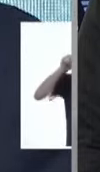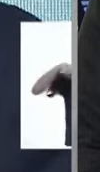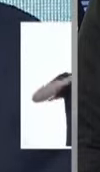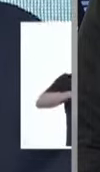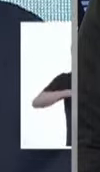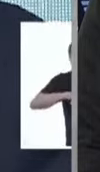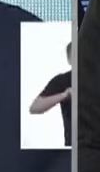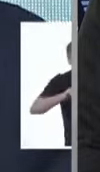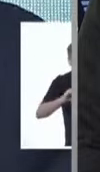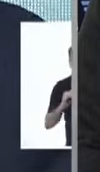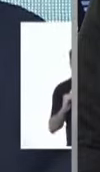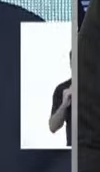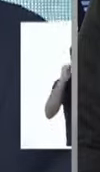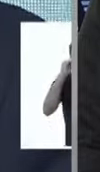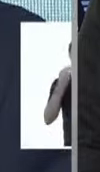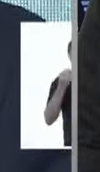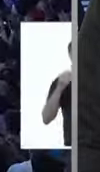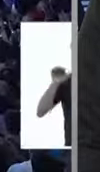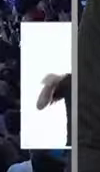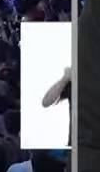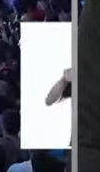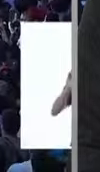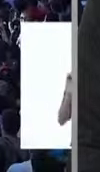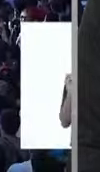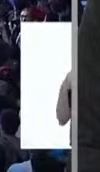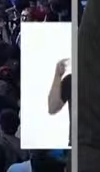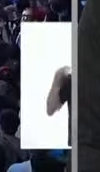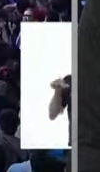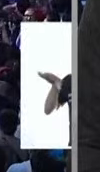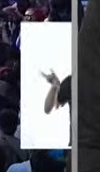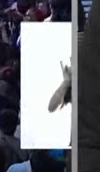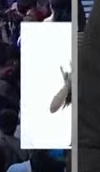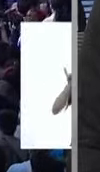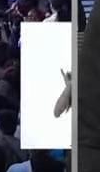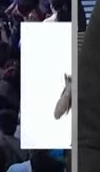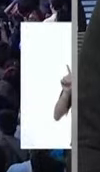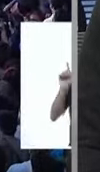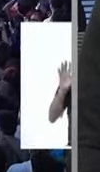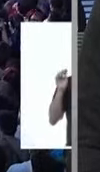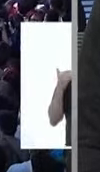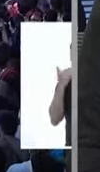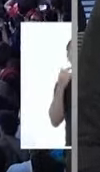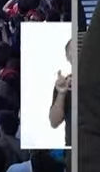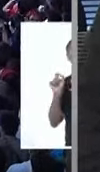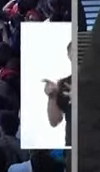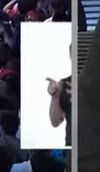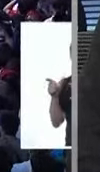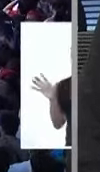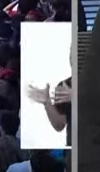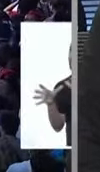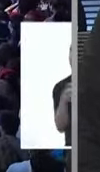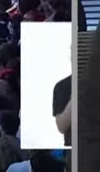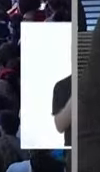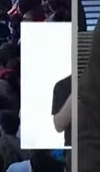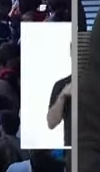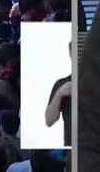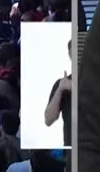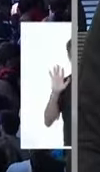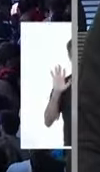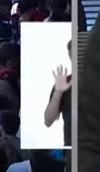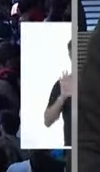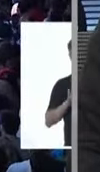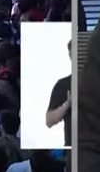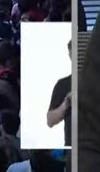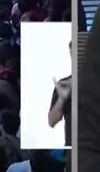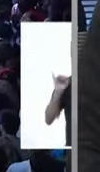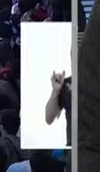de tal forma, yo me pongo en el lugar de Es esa que gente. Y funcionó bueno, muy ¿qué bien la se le campaña del miedo, muchísima gente pánico con el boleto de